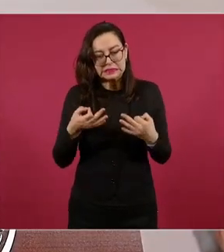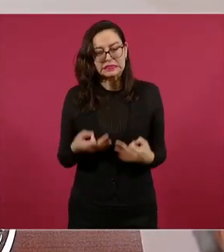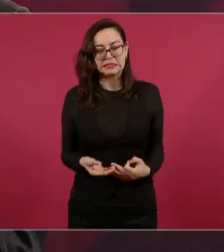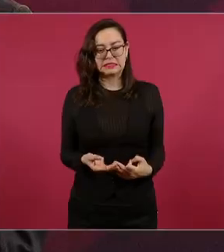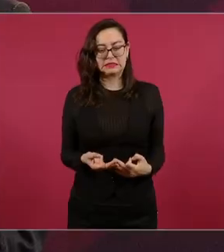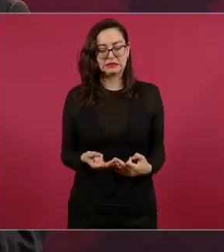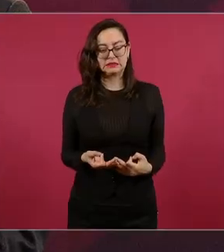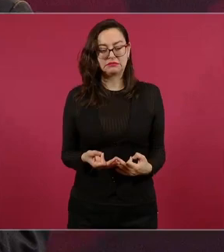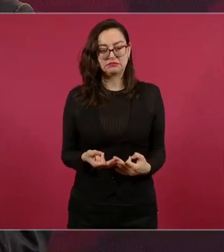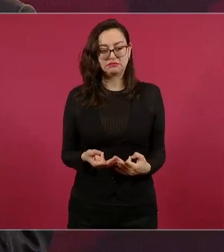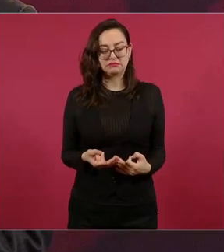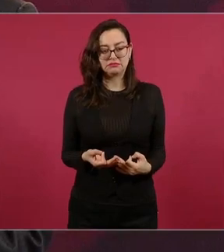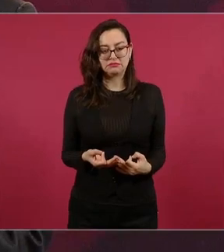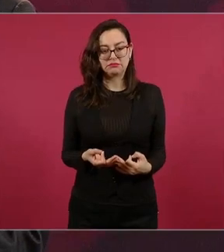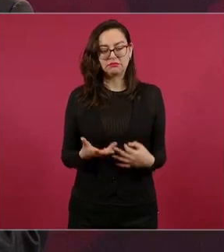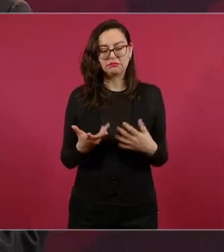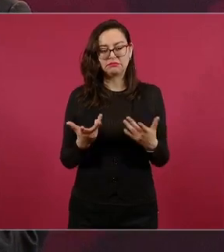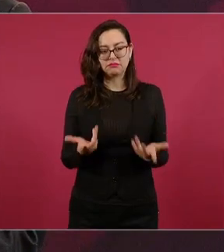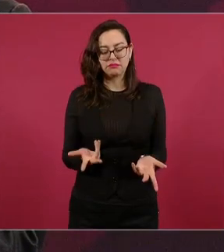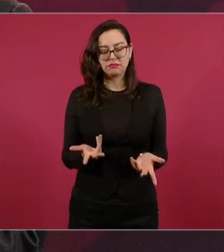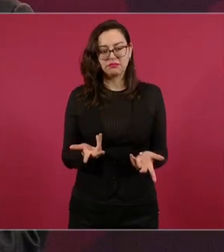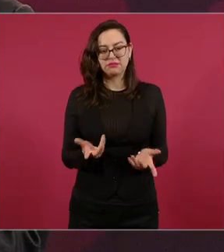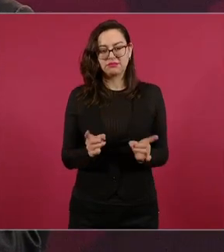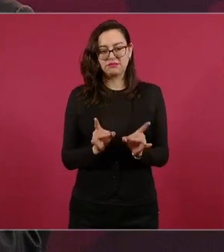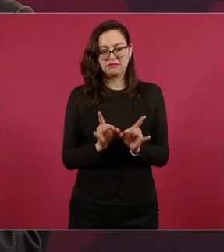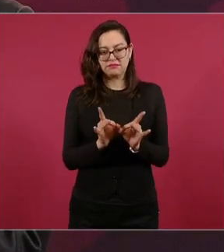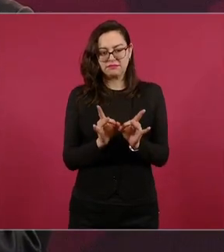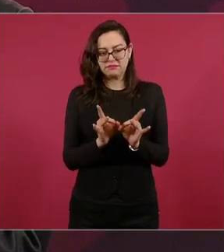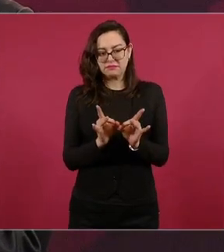suprimir o atenuar exabruptos